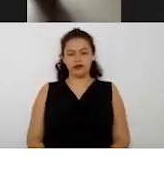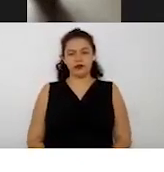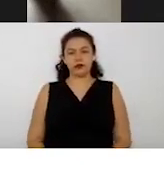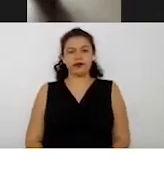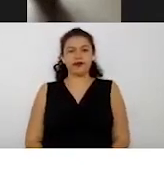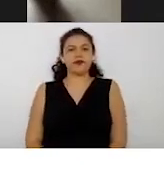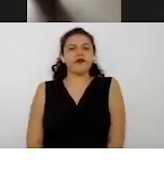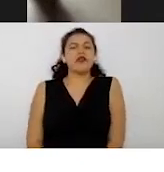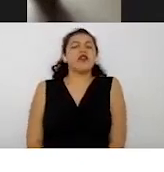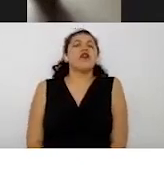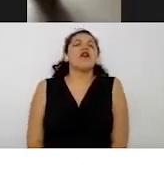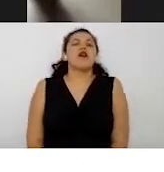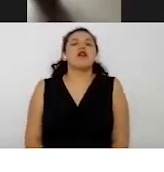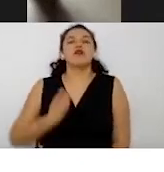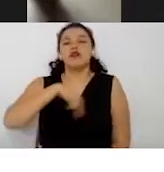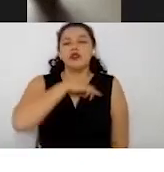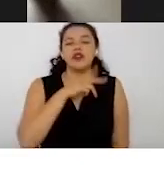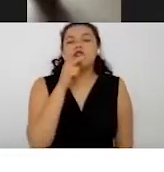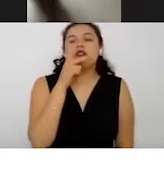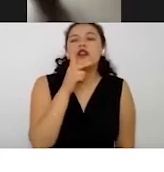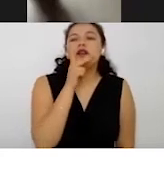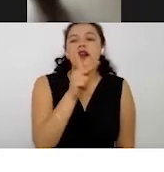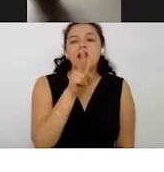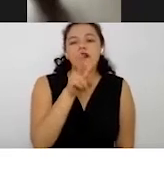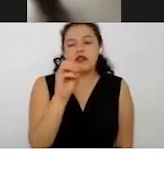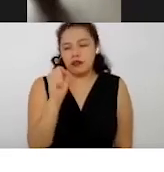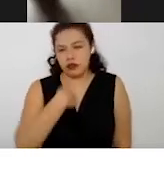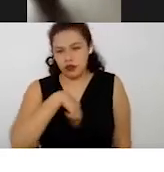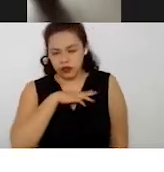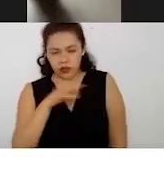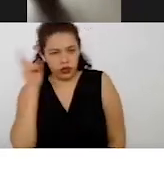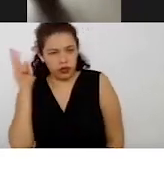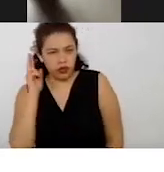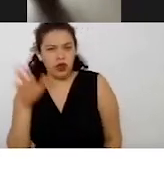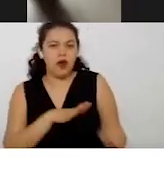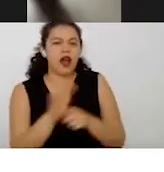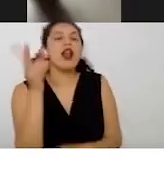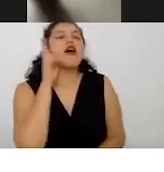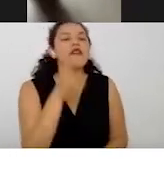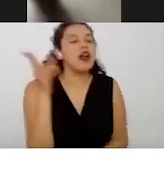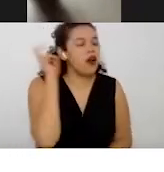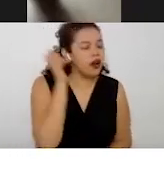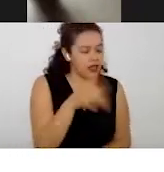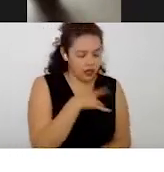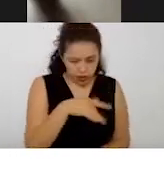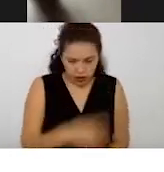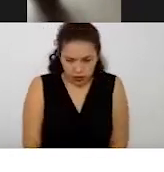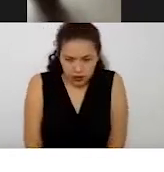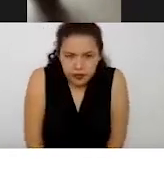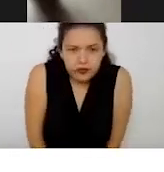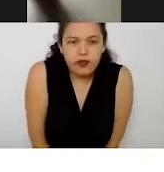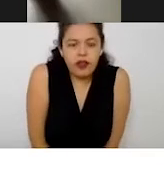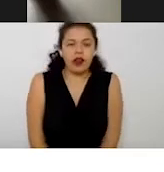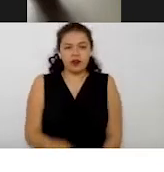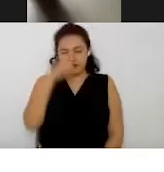¿O para qué ocupábamos la mnemotecnia voz? Ver, oír y sentir. ¿Ok? ¿Y para qué aplicábamos